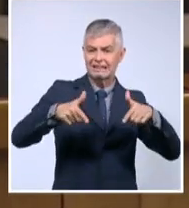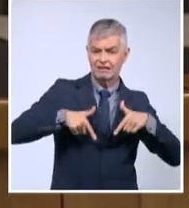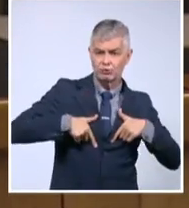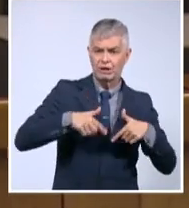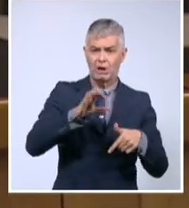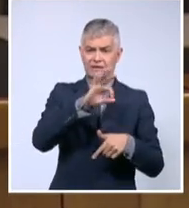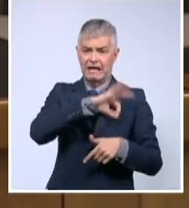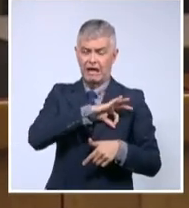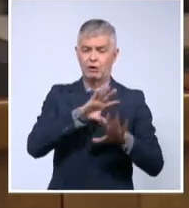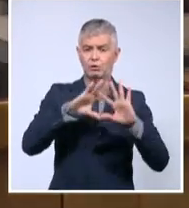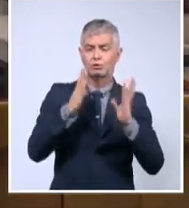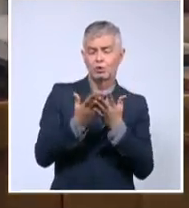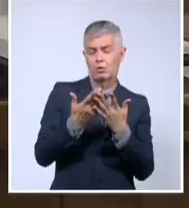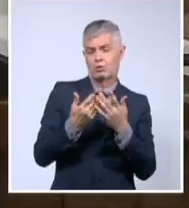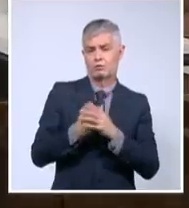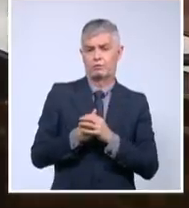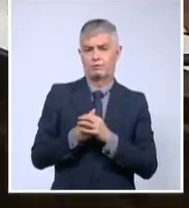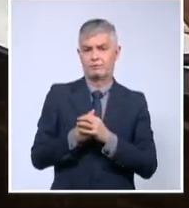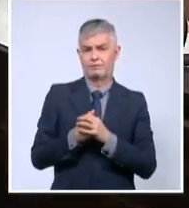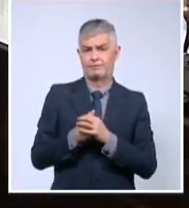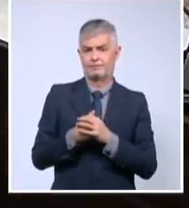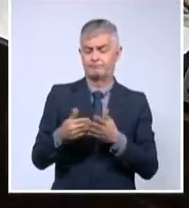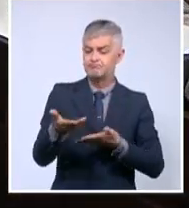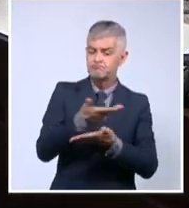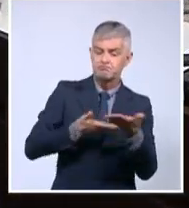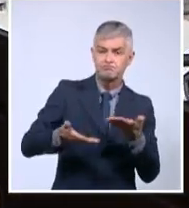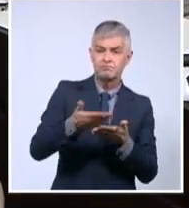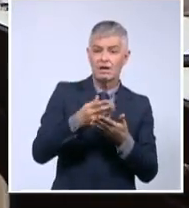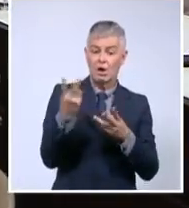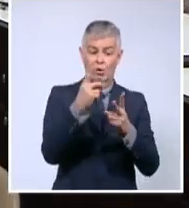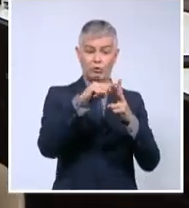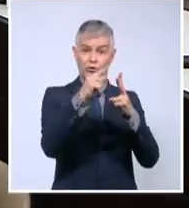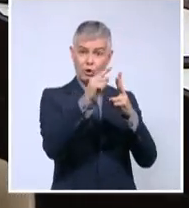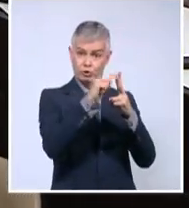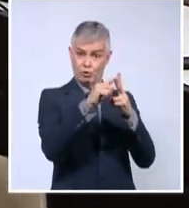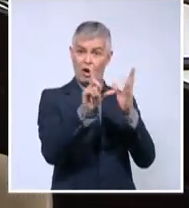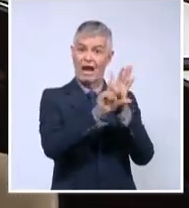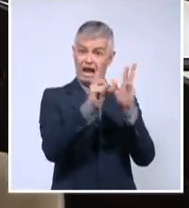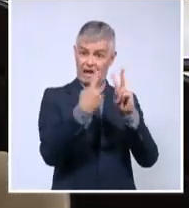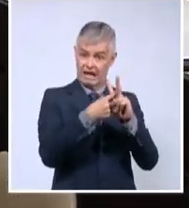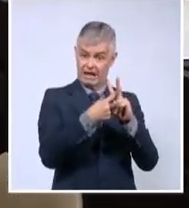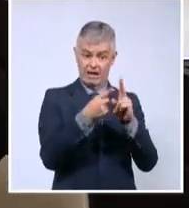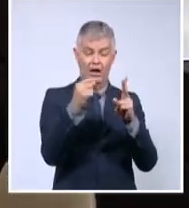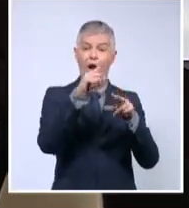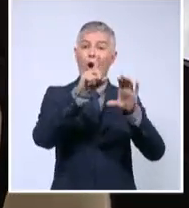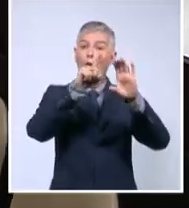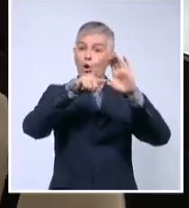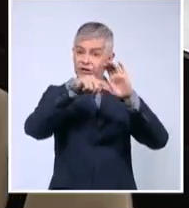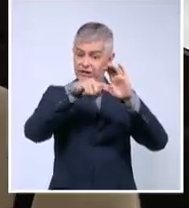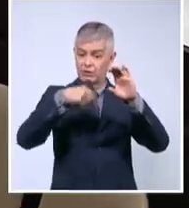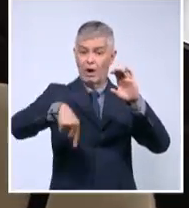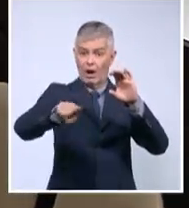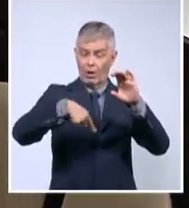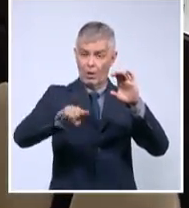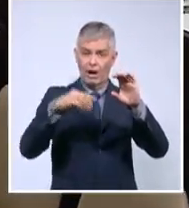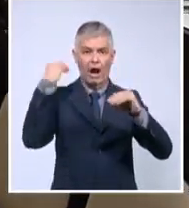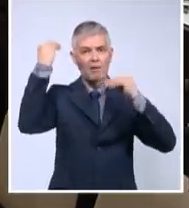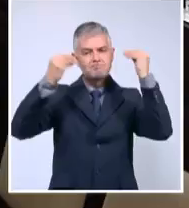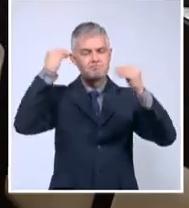academia. Como está precisado en ambos cuerpos legales, sus contenidos serán objeto de evaluación por la Asamblea